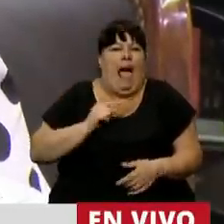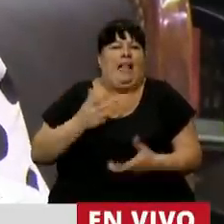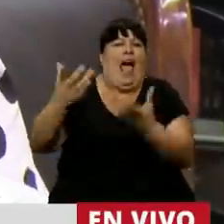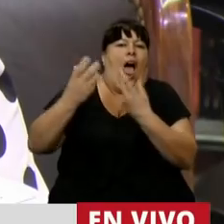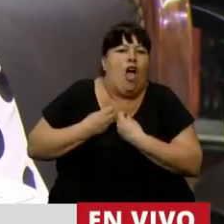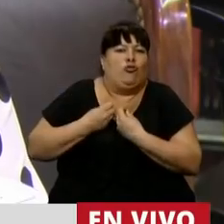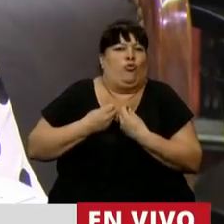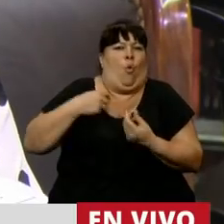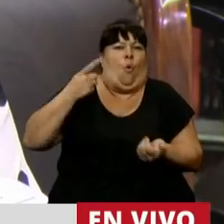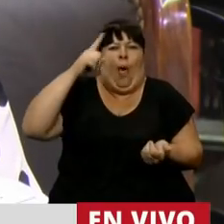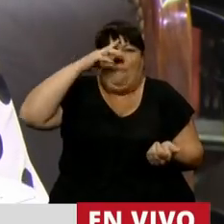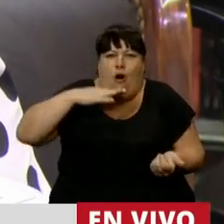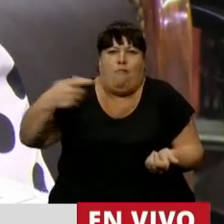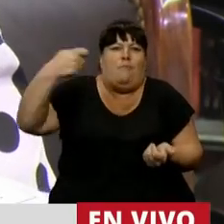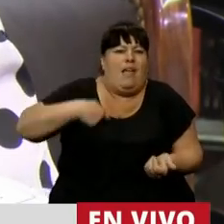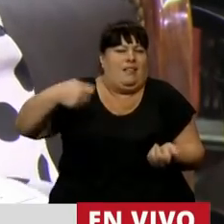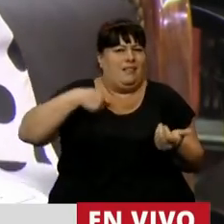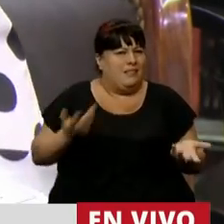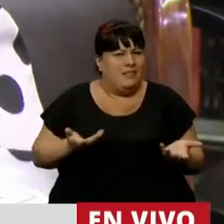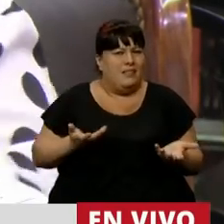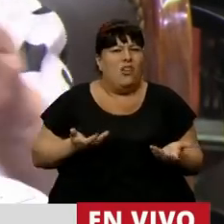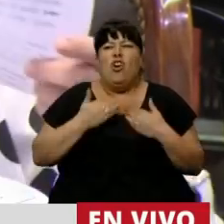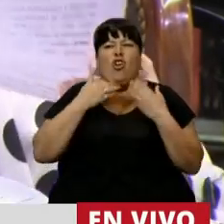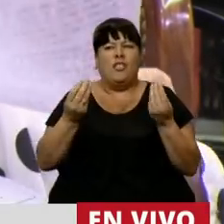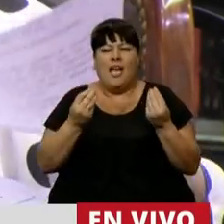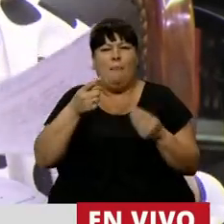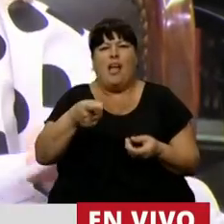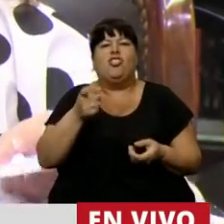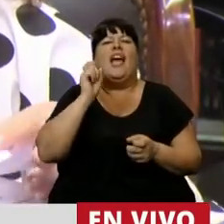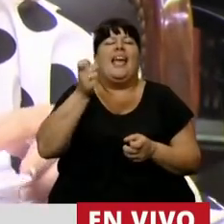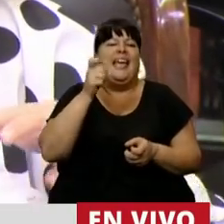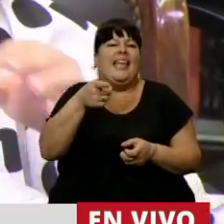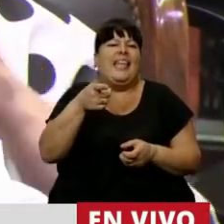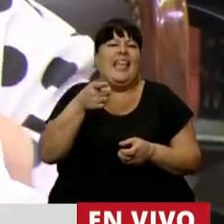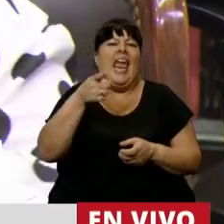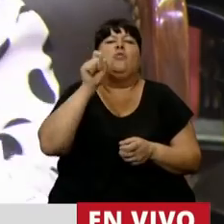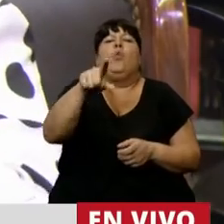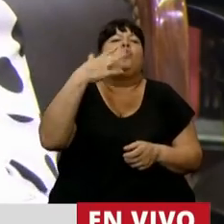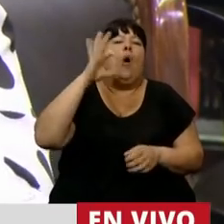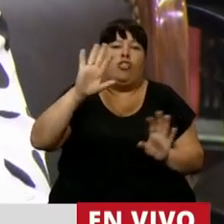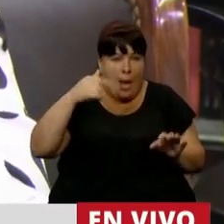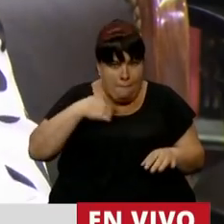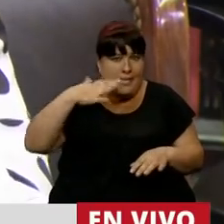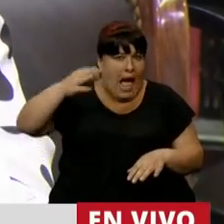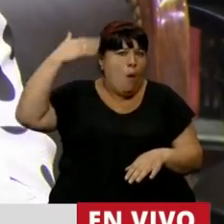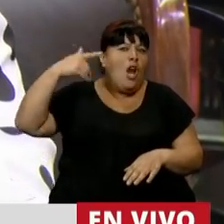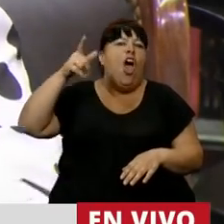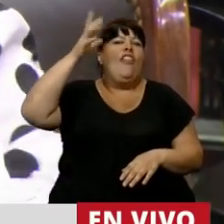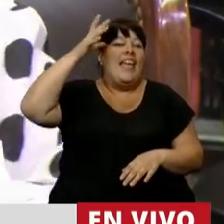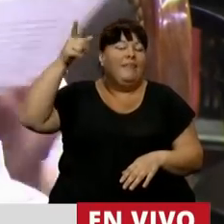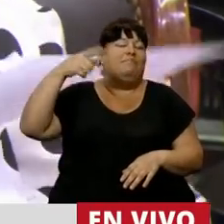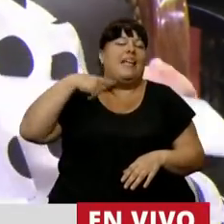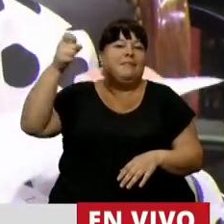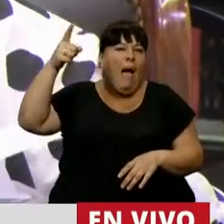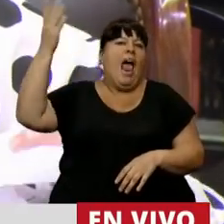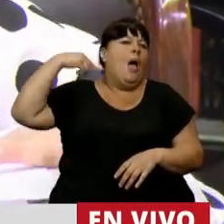los asistan todos los meses. No sé qué pasó, quiénes fueron sus abuelos. Los míos eran unos gallegos que vinieron con